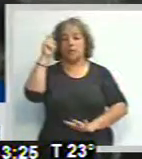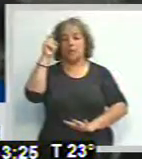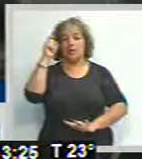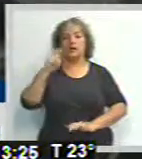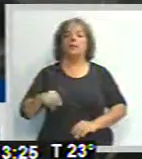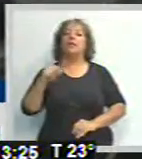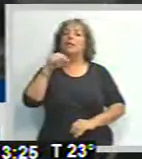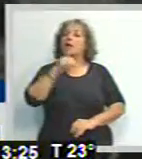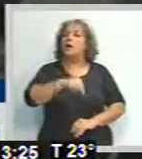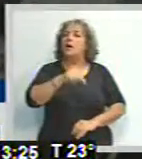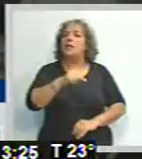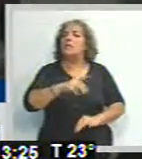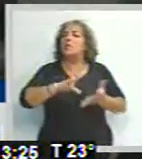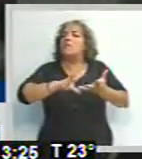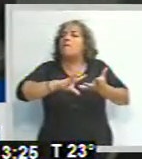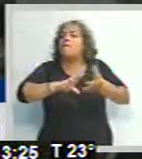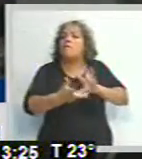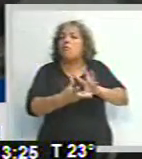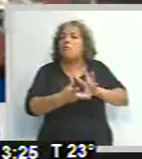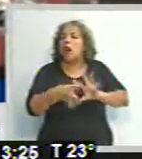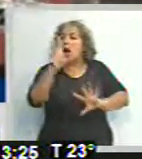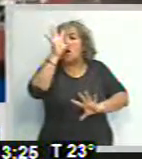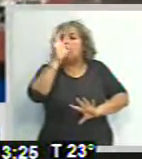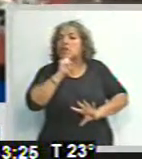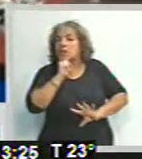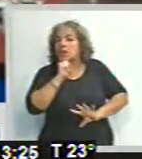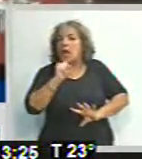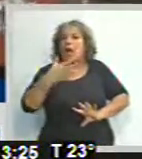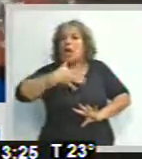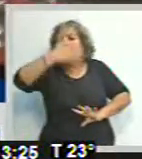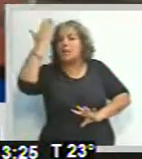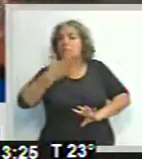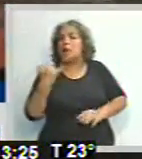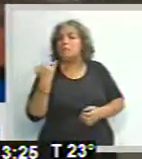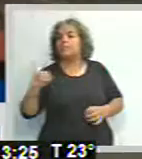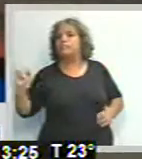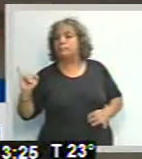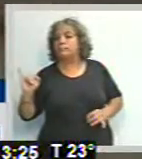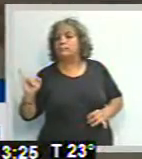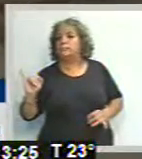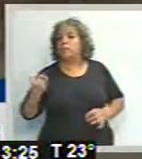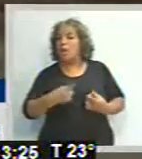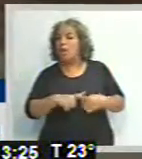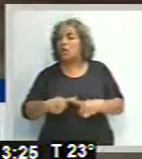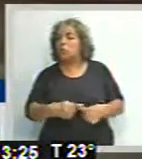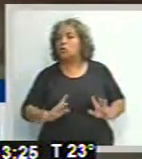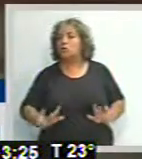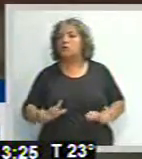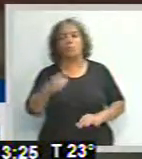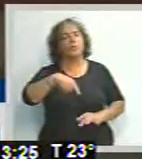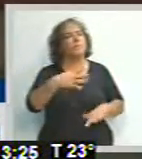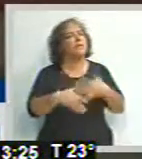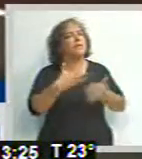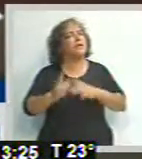Entonces, esta es la maniobra que intenta que la Asamblea no esté presente en la mesa paritaria. ¿Van a hacer algún